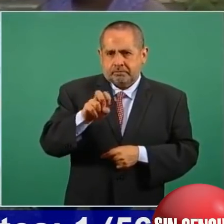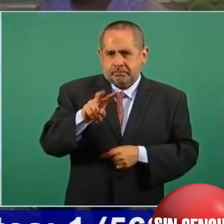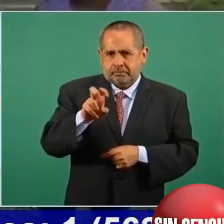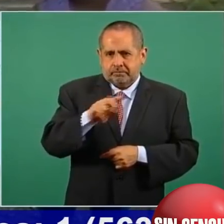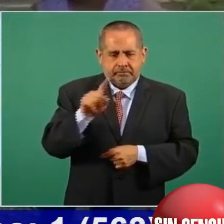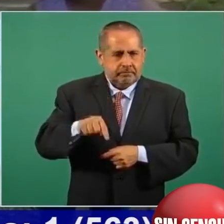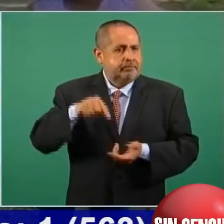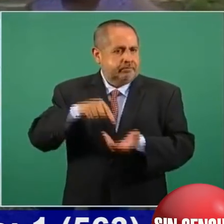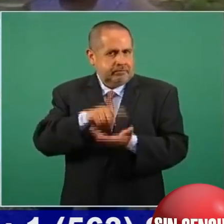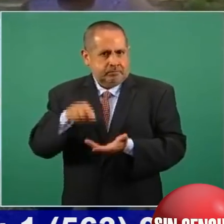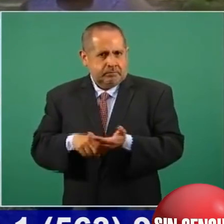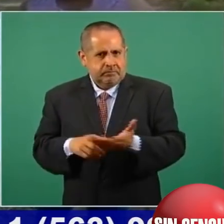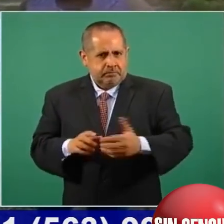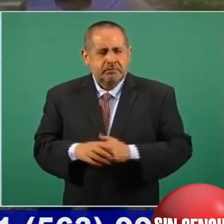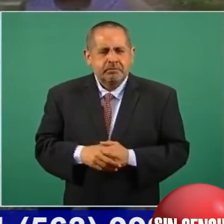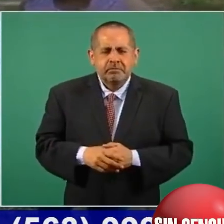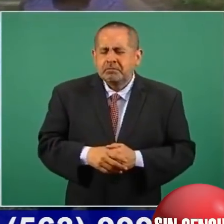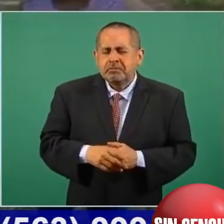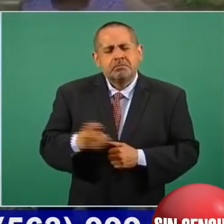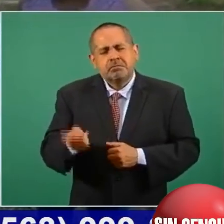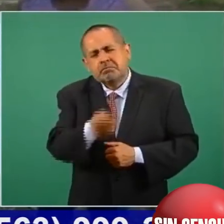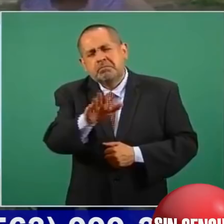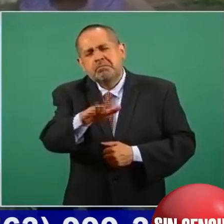en el Odazal. A ver, ¿por qué